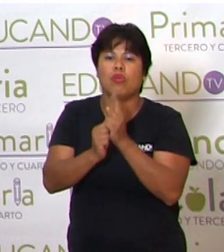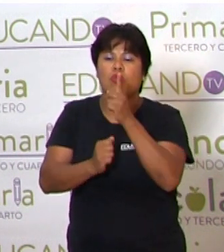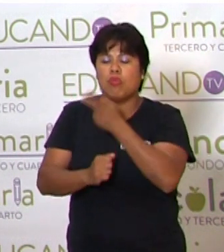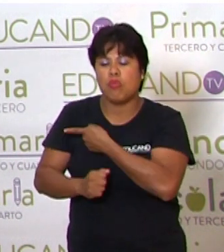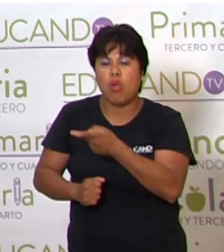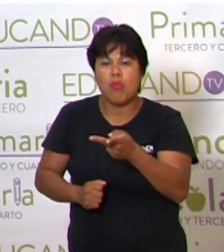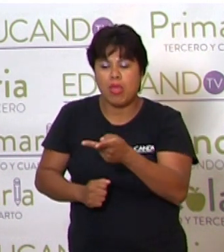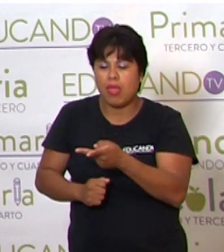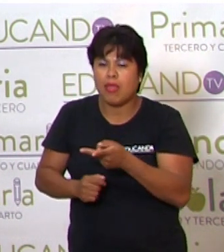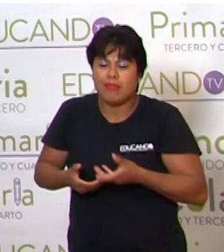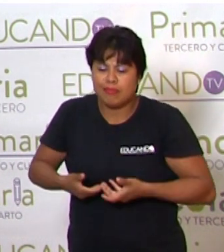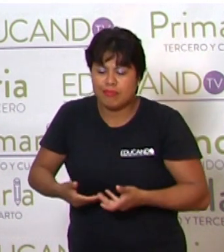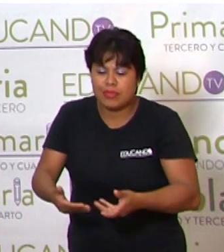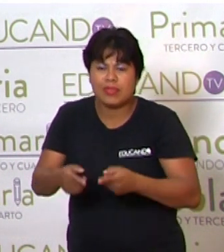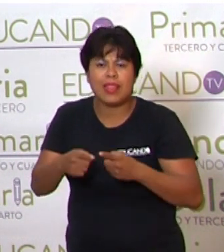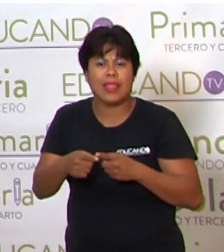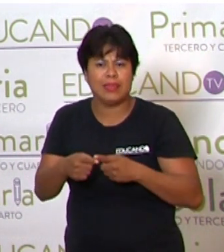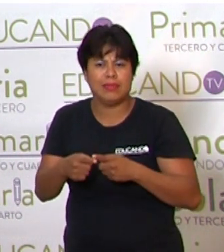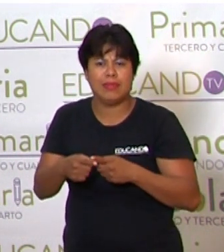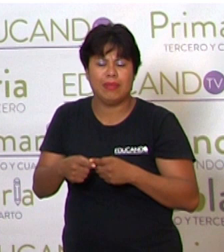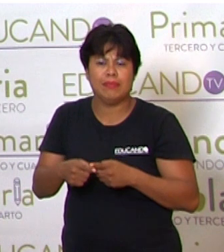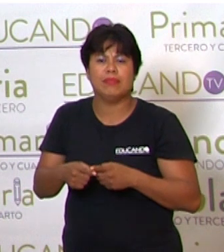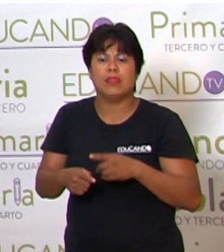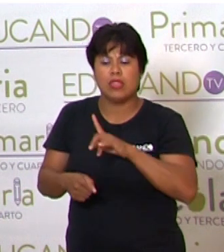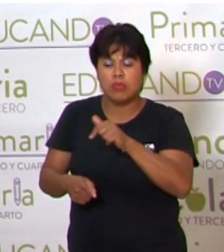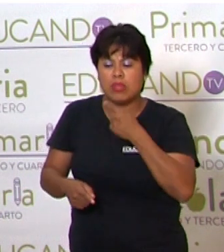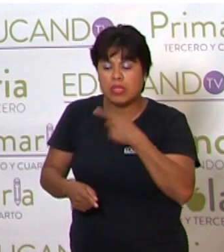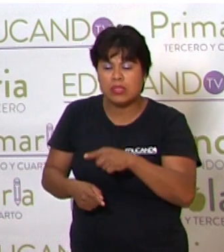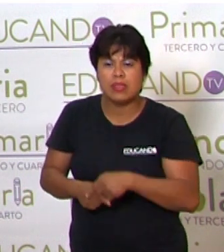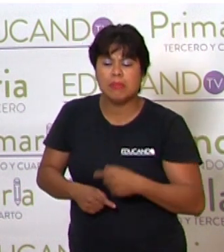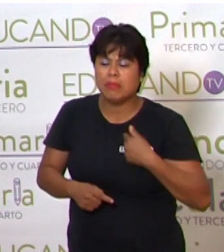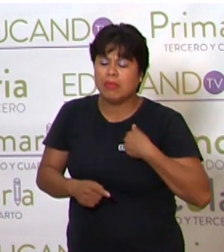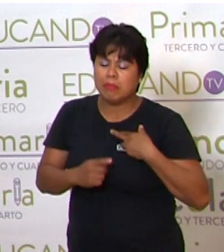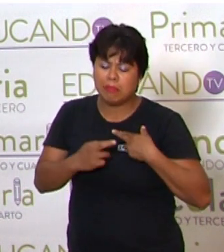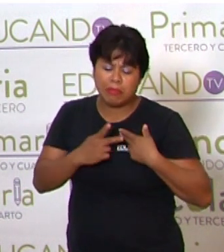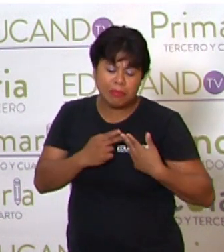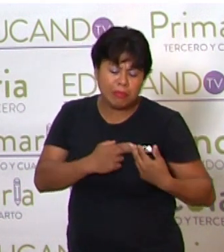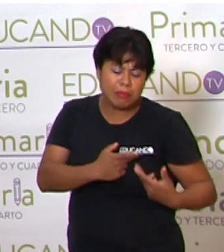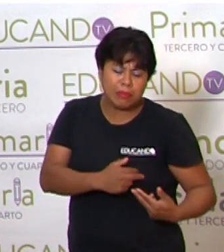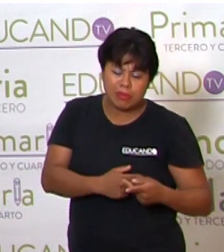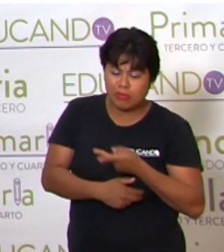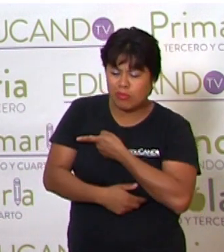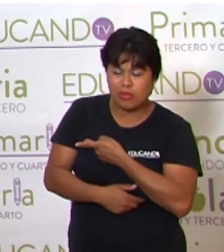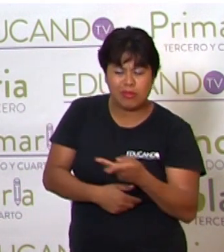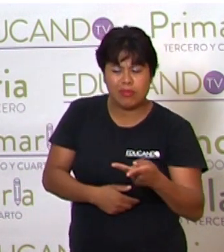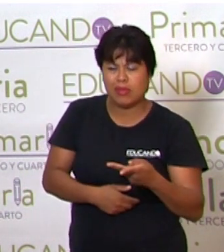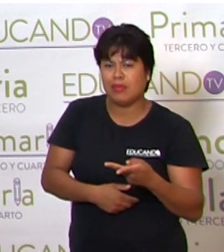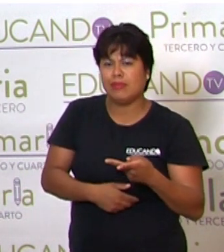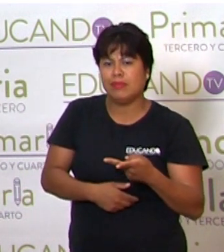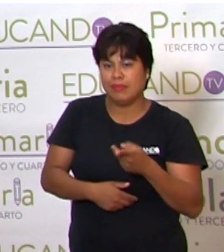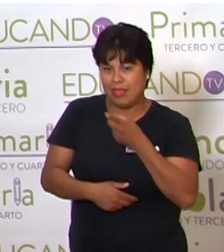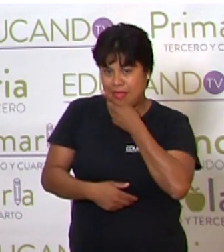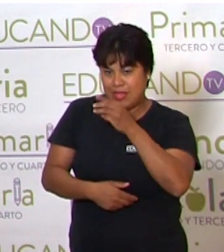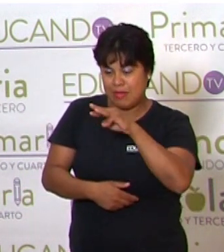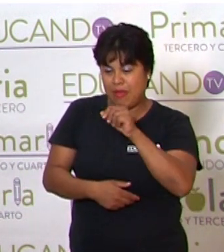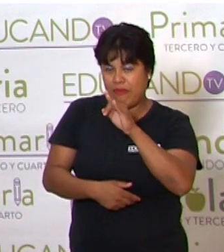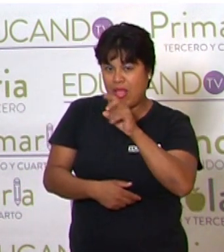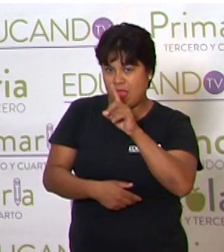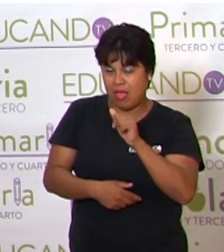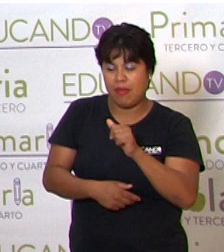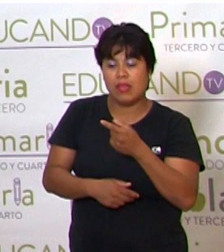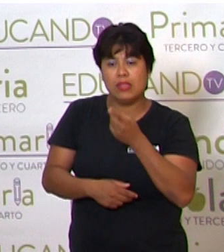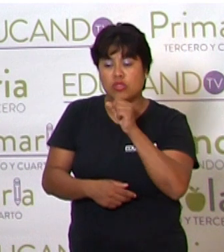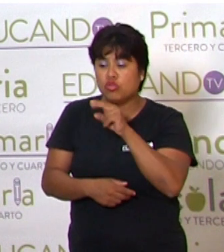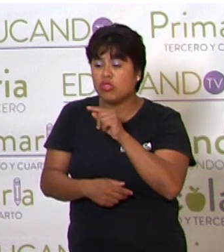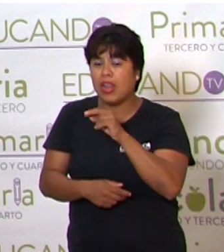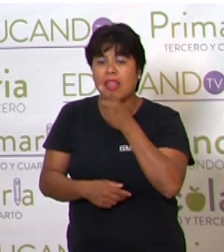pobre, un indigente que está en una esquina. Y luego dice, me parte el alma ver gente pobre, dice Mafalda. Y Susanita dice,